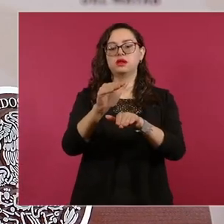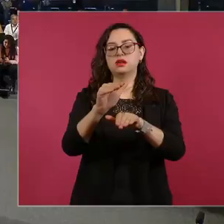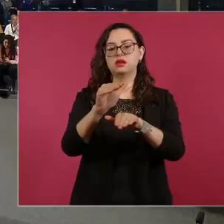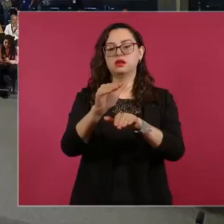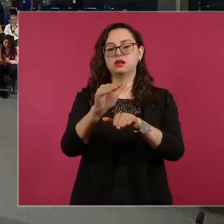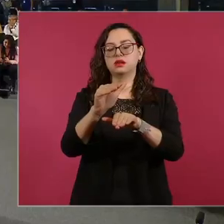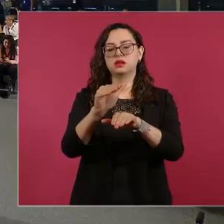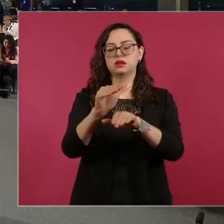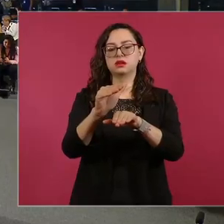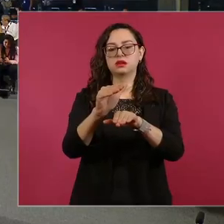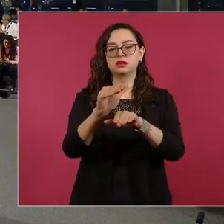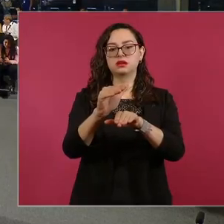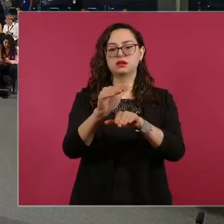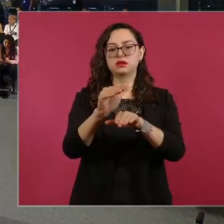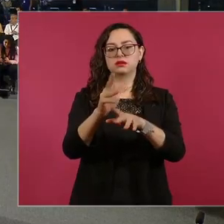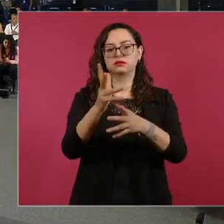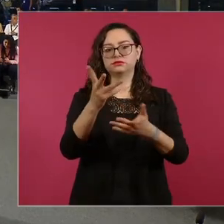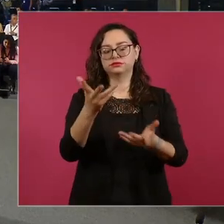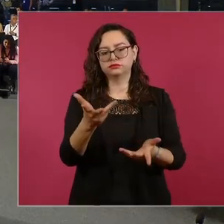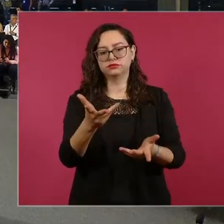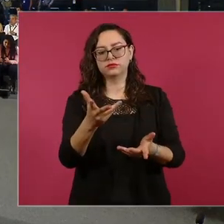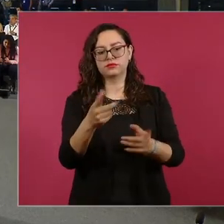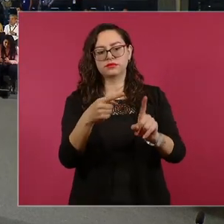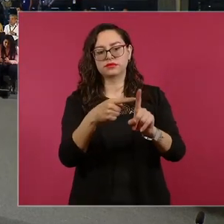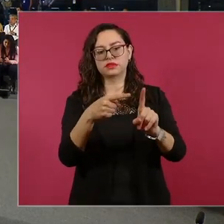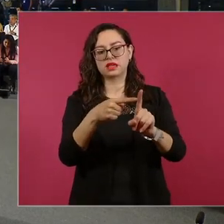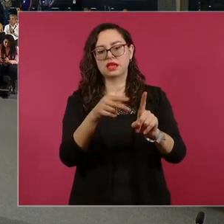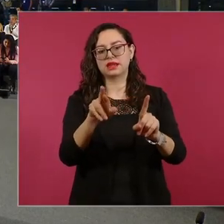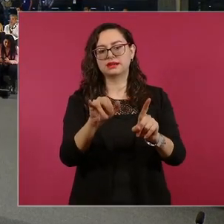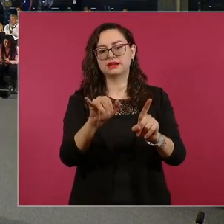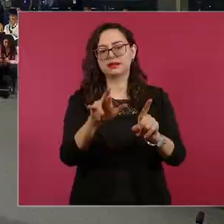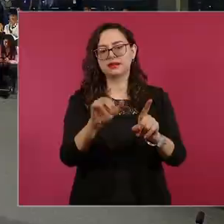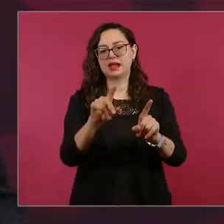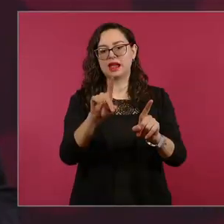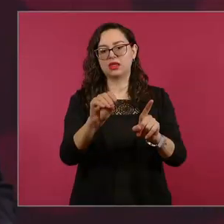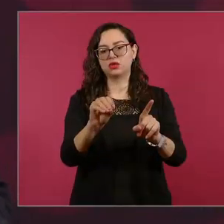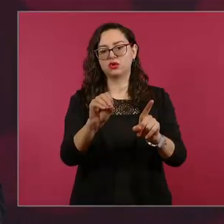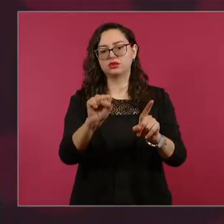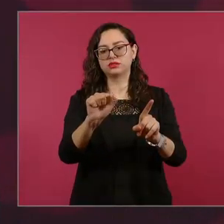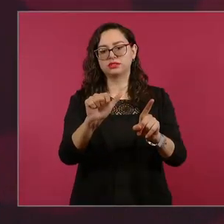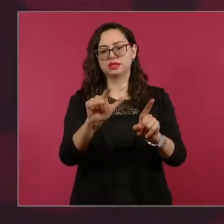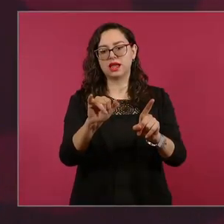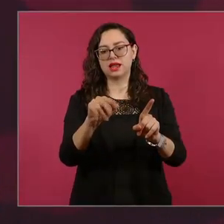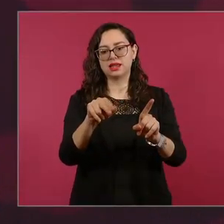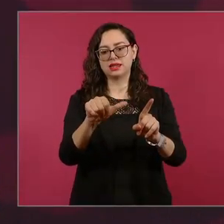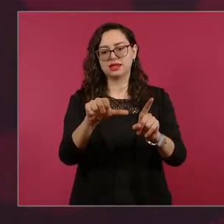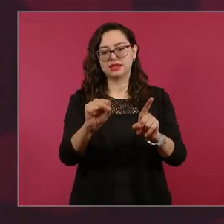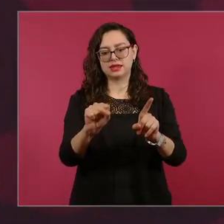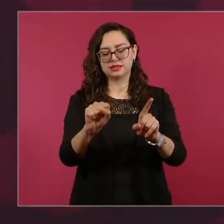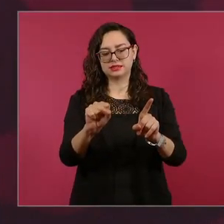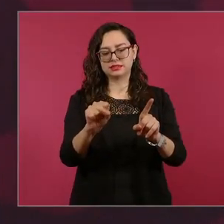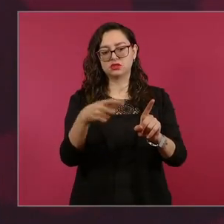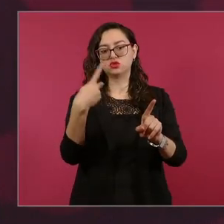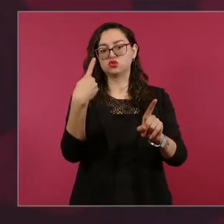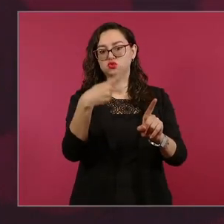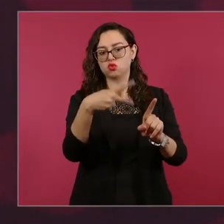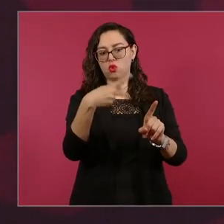los juicios fiscales de empresas